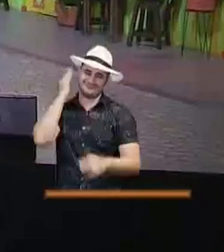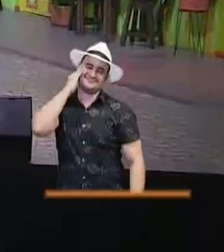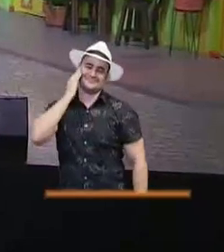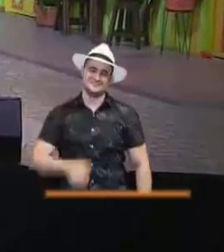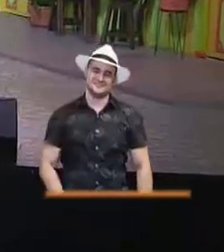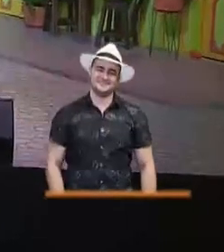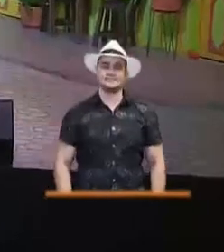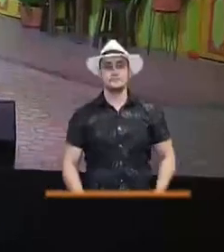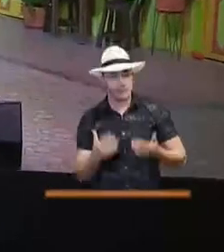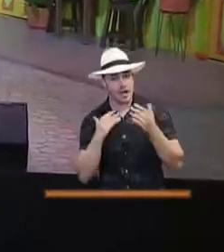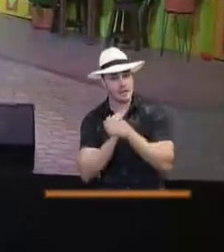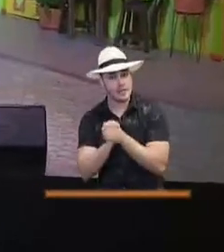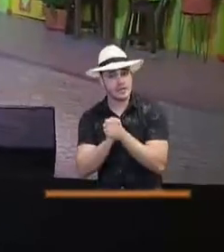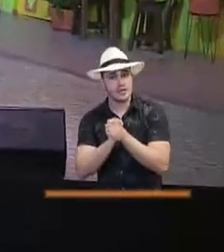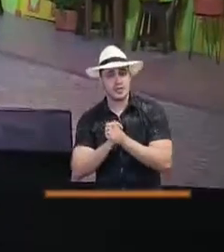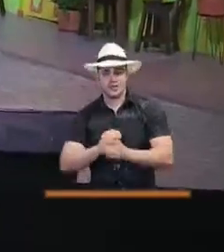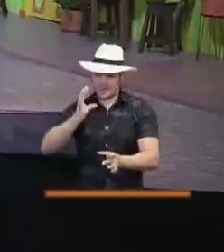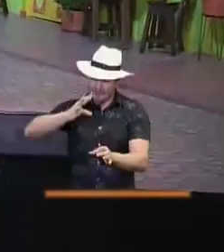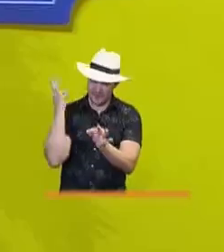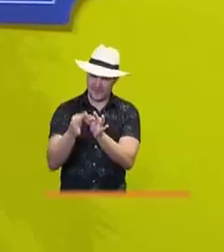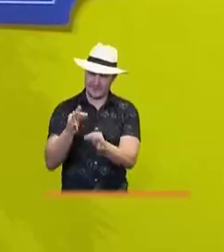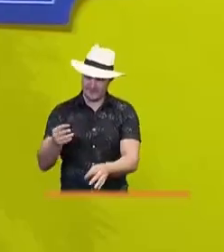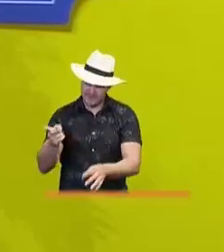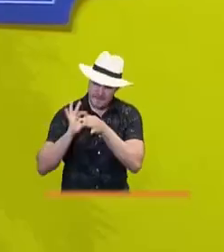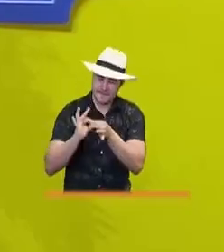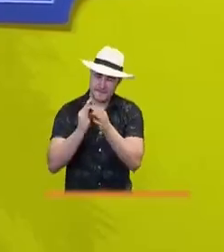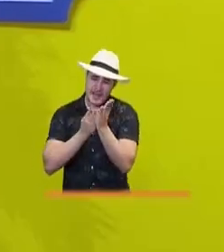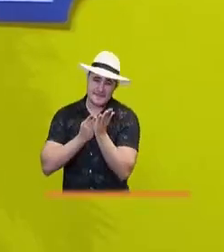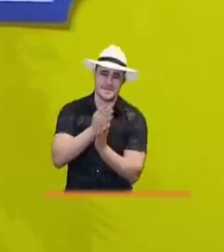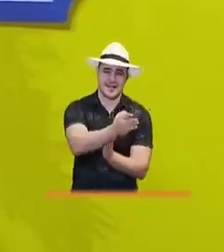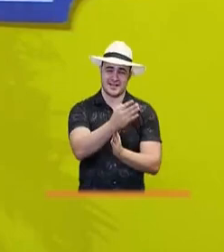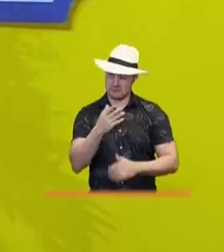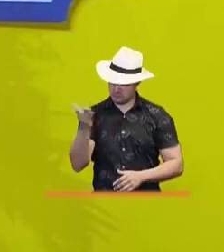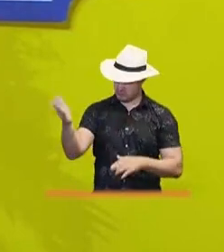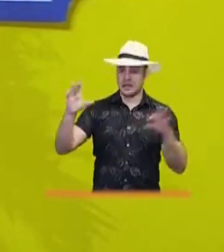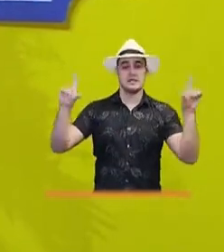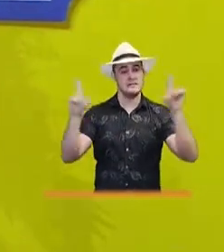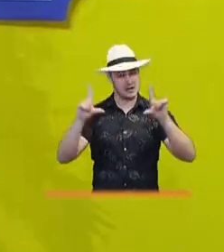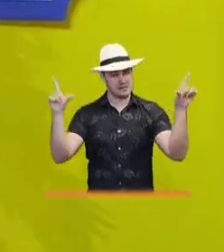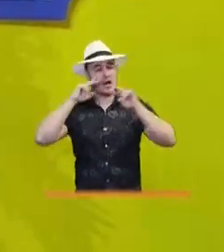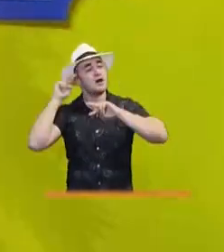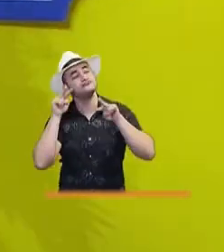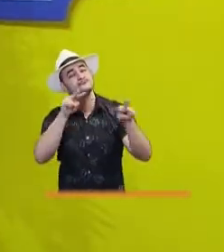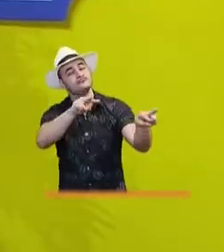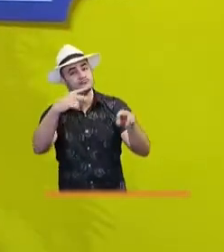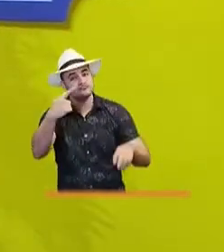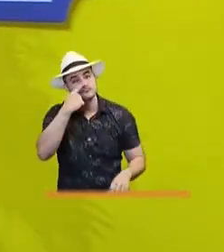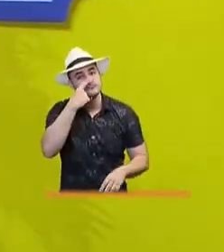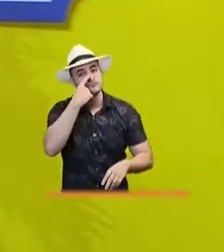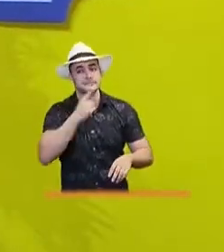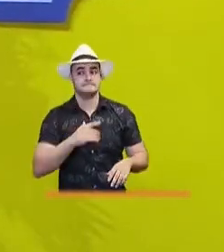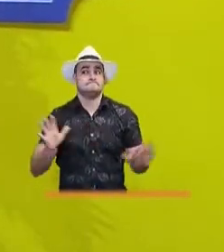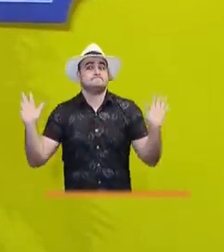televisión. Por un amigo leal que te ve en televisión, y si te tiembla